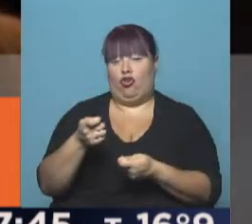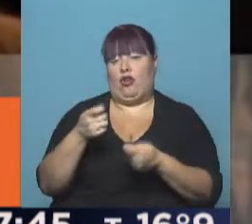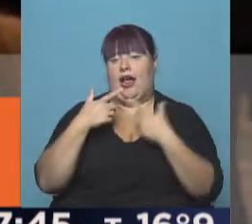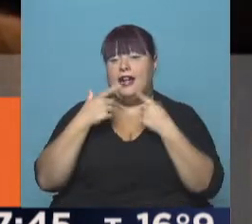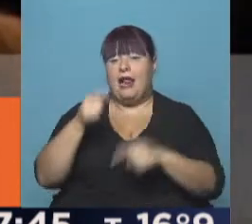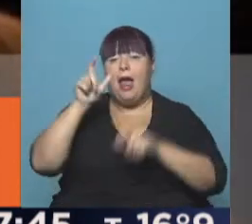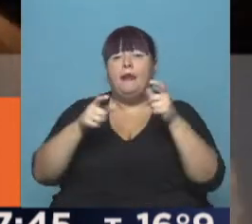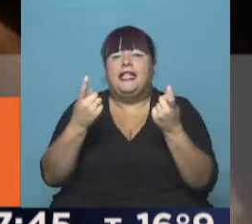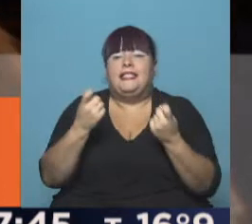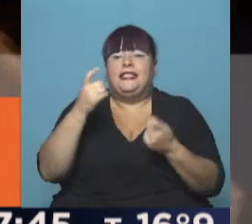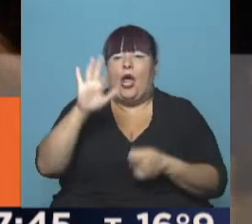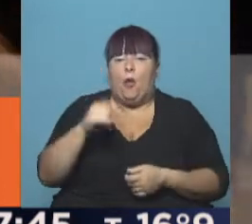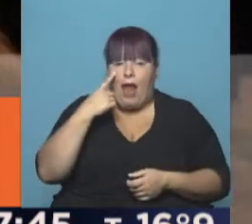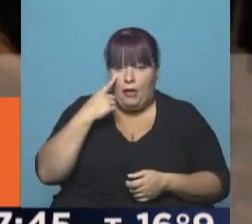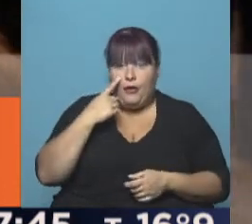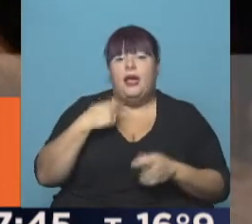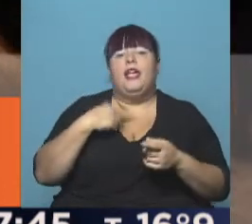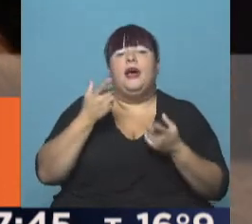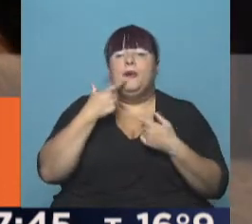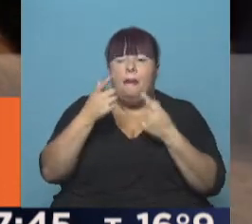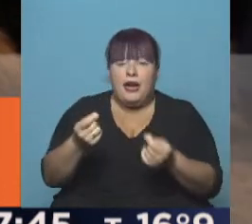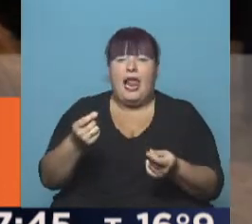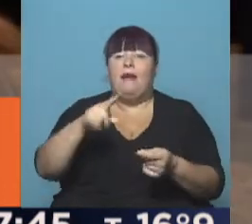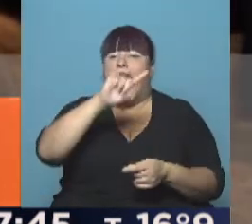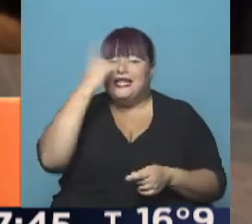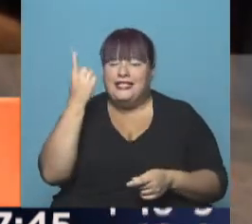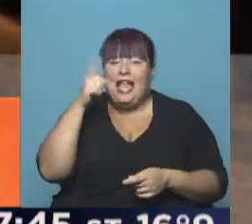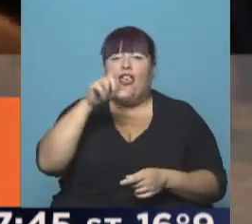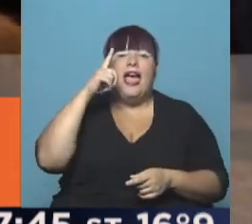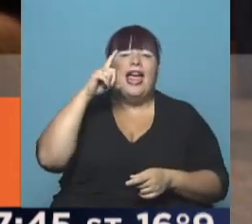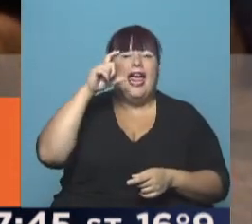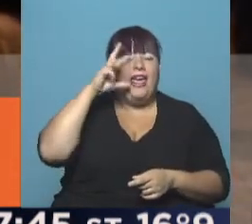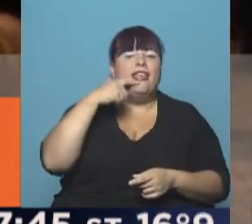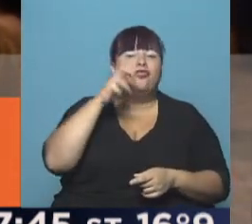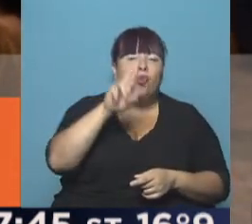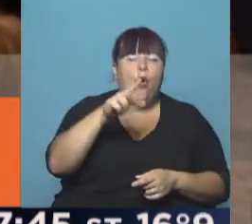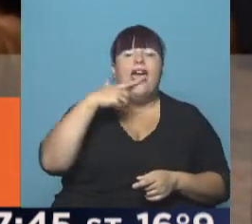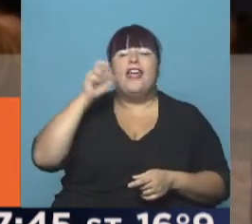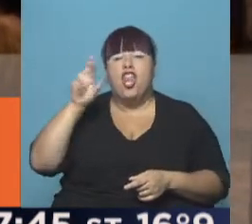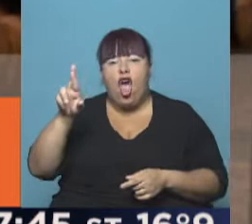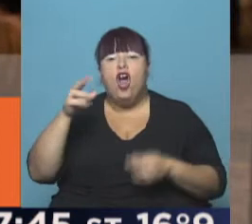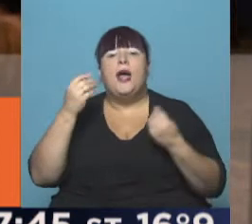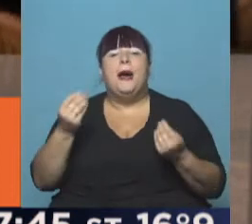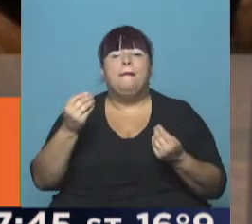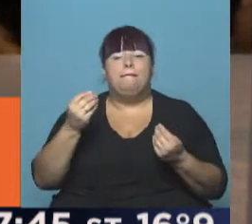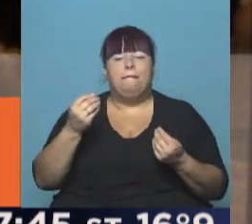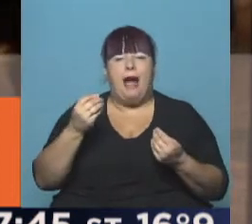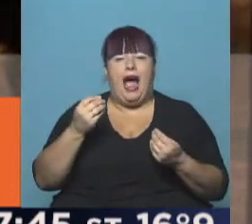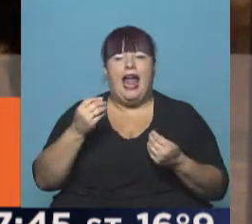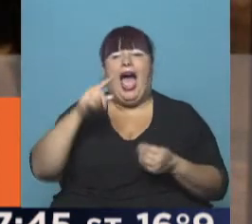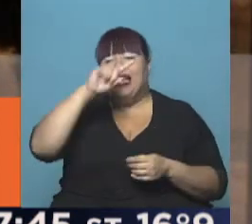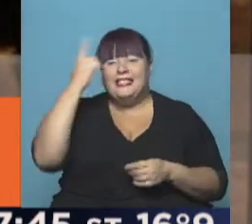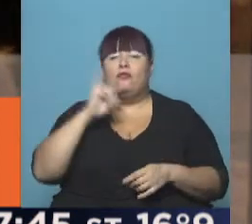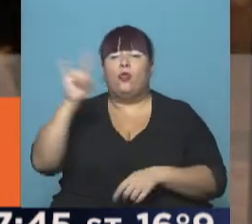los electrodependientes y vamos a exigir la reestatización de EDESOR y EDENOR para que el Estado